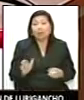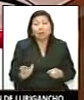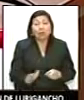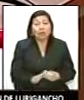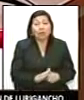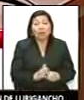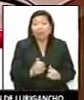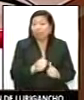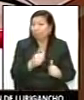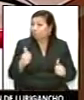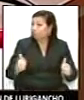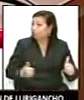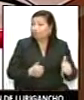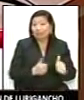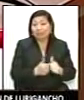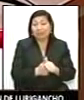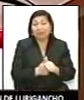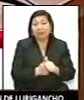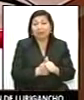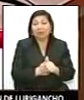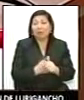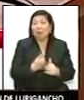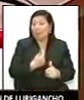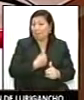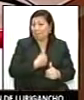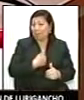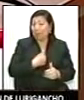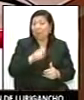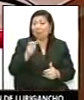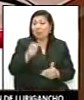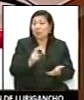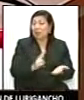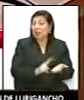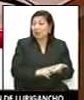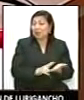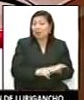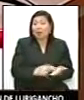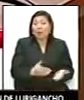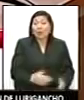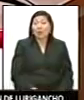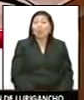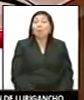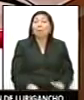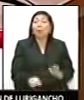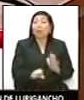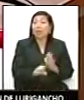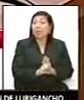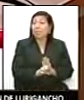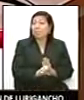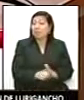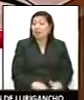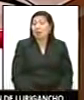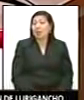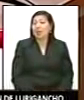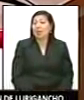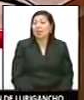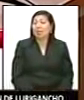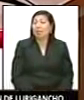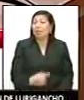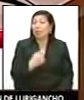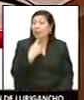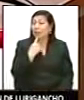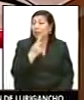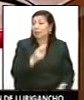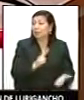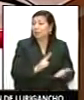de espaldas a la población y a los propios asegurados. Todavía, por ejemplo, no nos ha dicho la